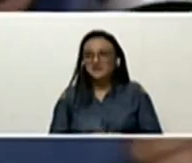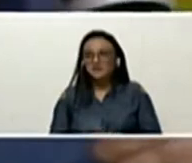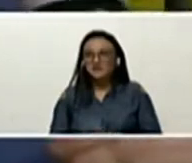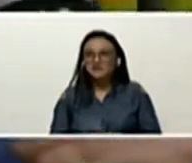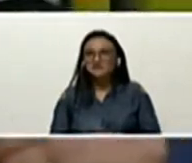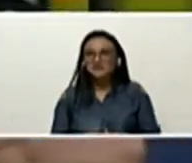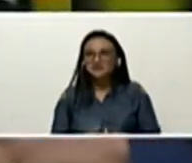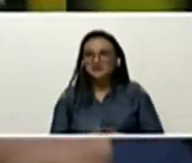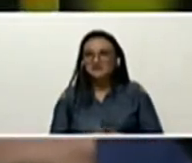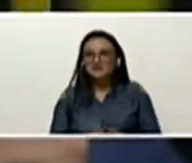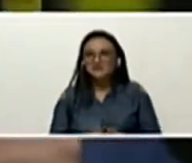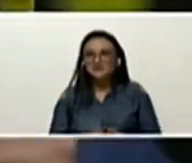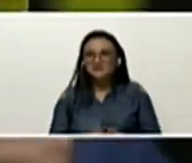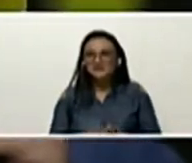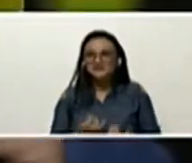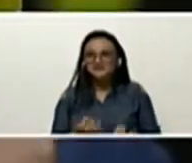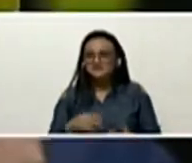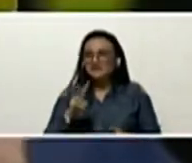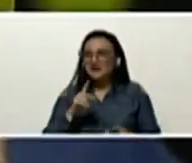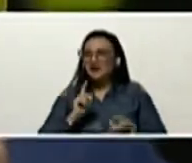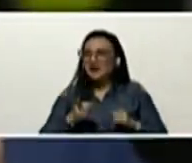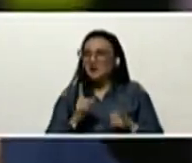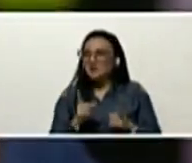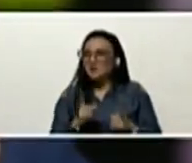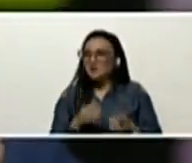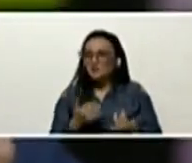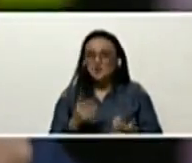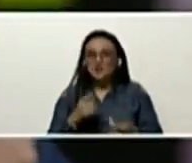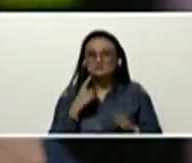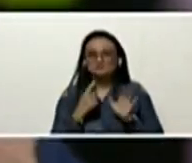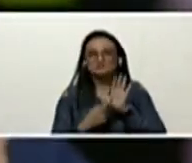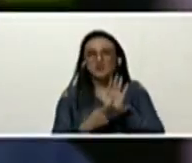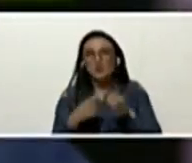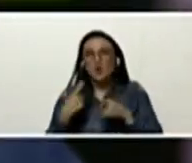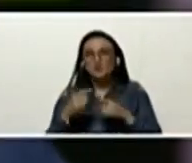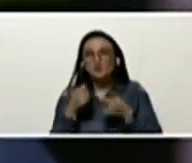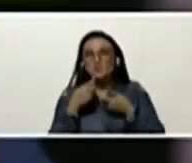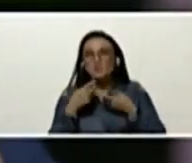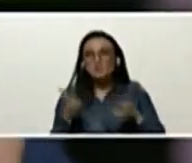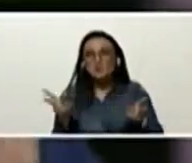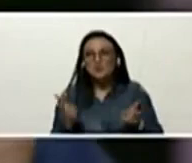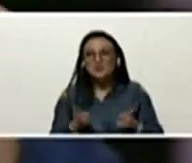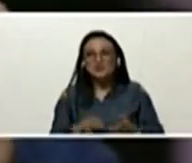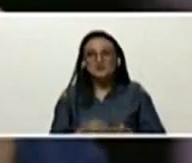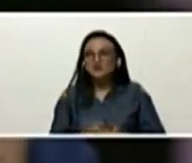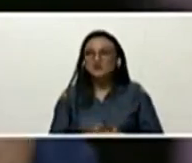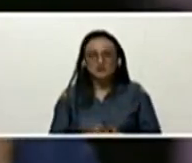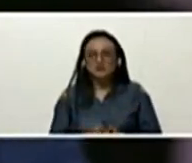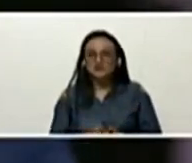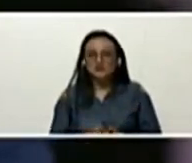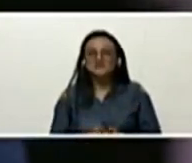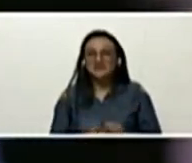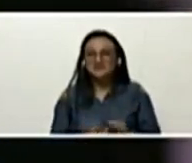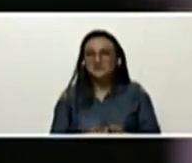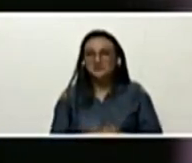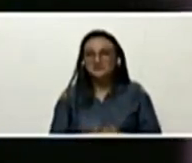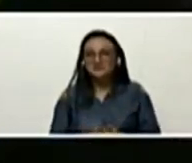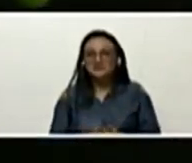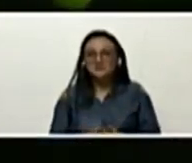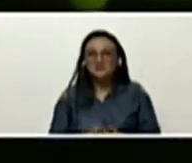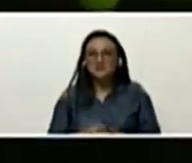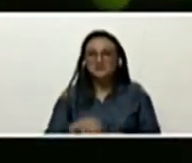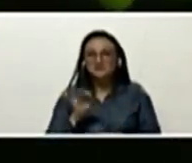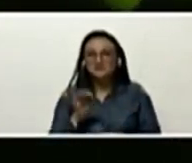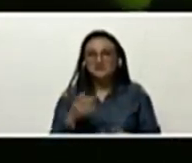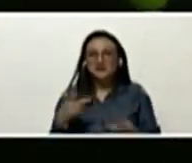hemos hecho de documentos, algunos desclasificados, otros ya públicos, del Departamento de Estado norteamericano, de